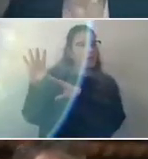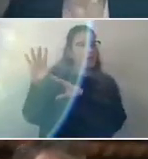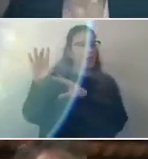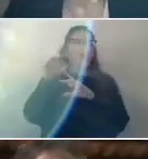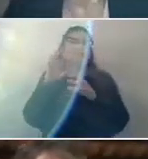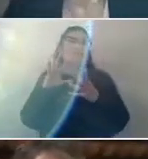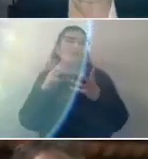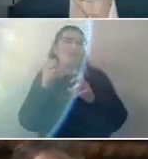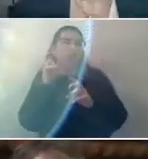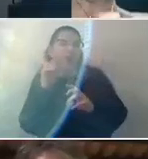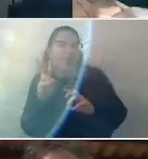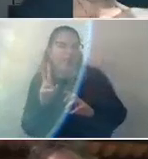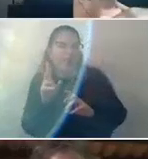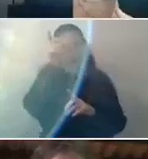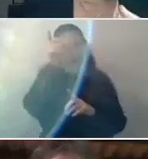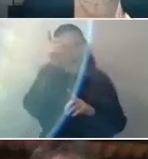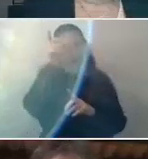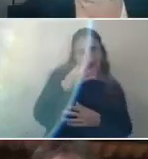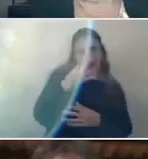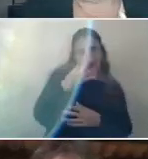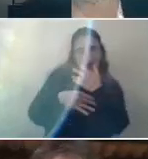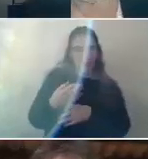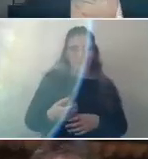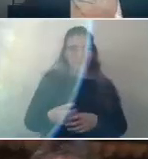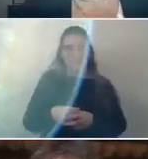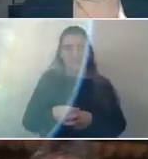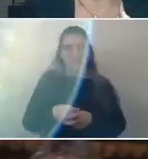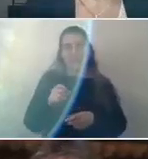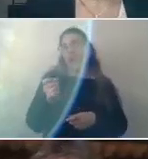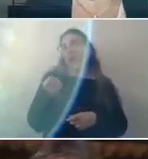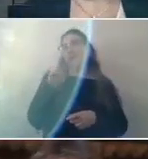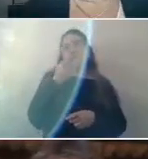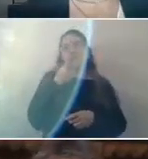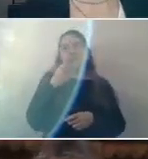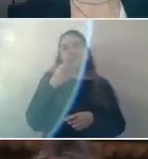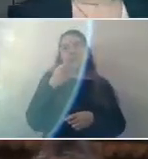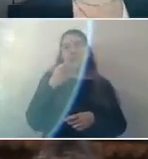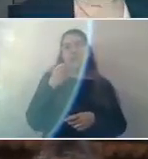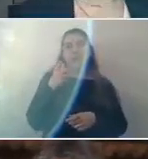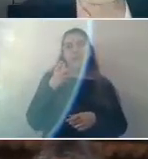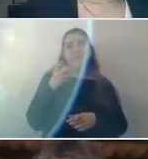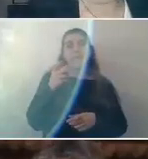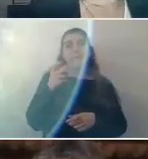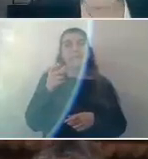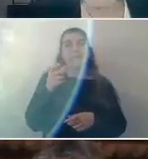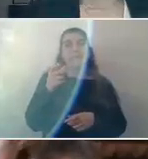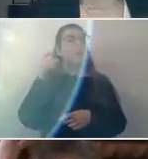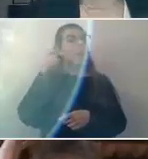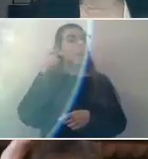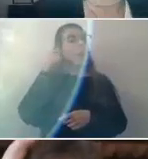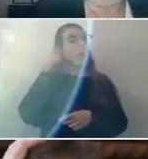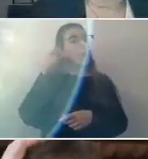miren Gordon Alport en su obra decía con respecto a los prejuicios que se hacen